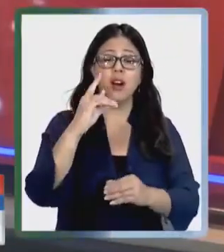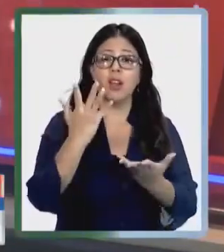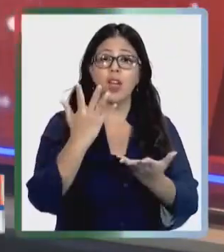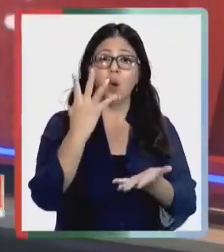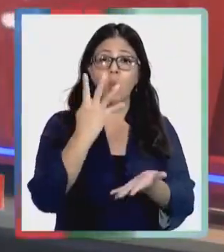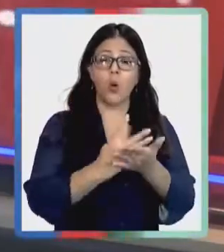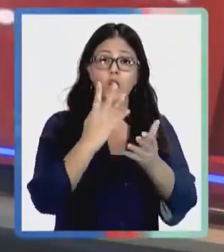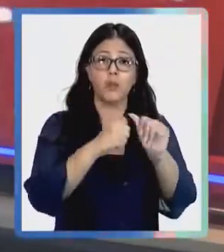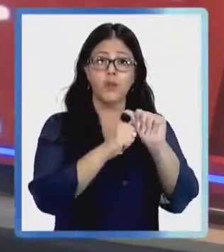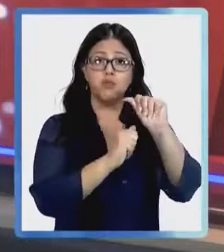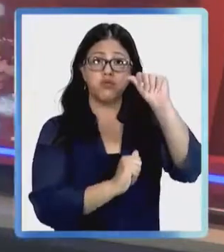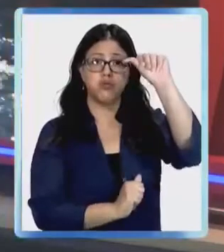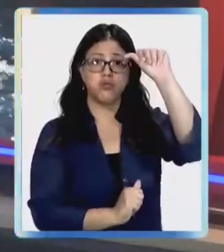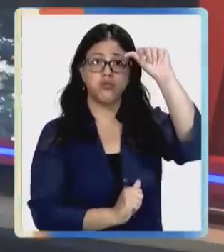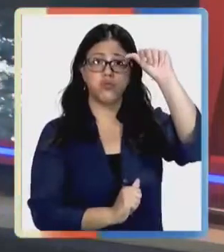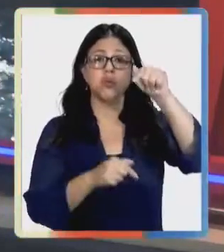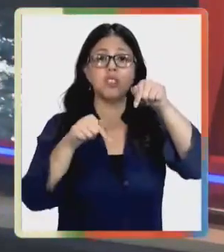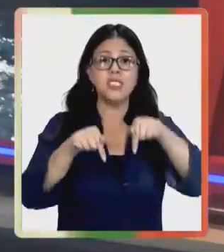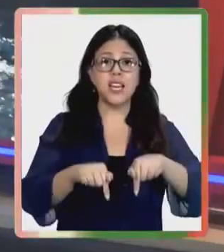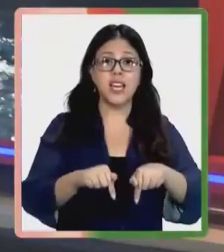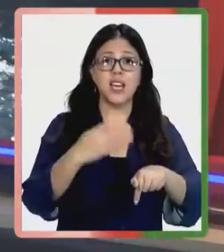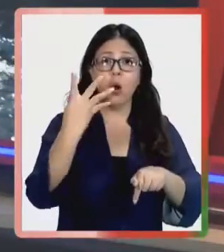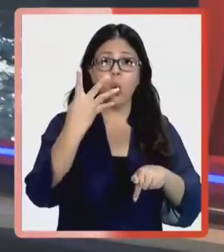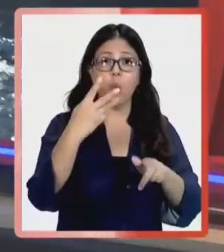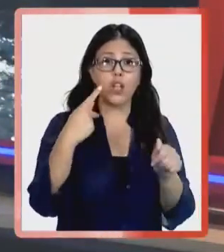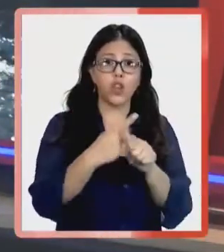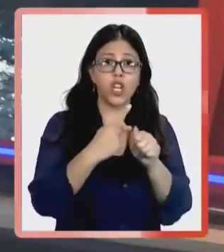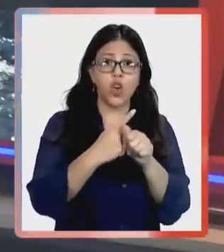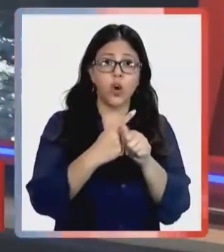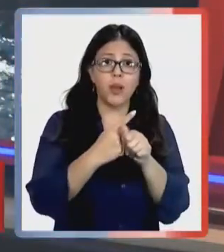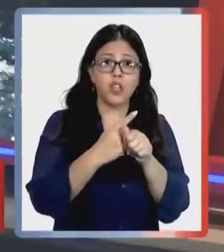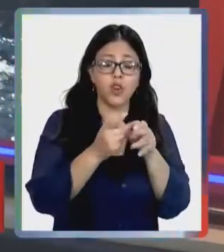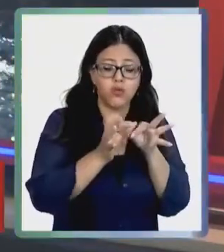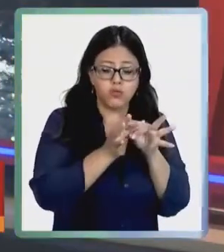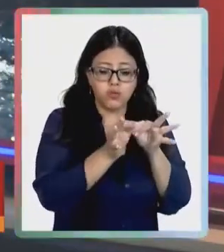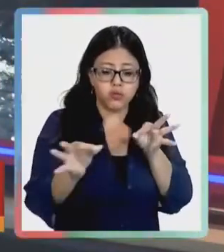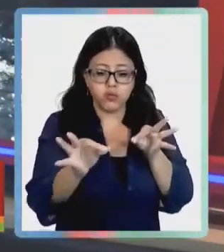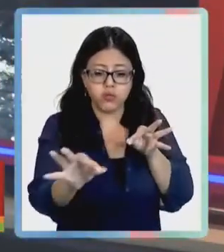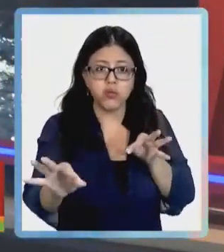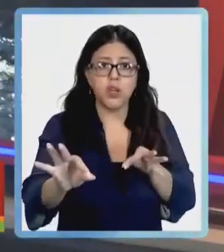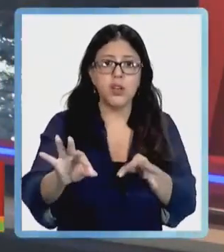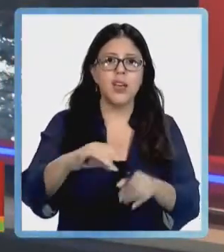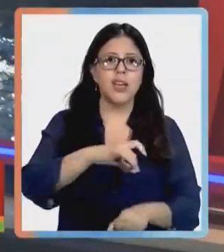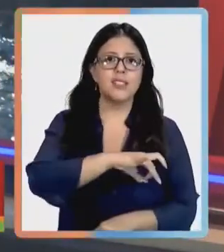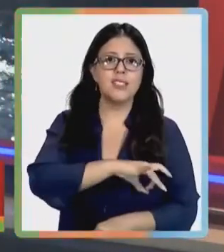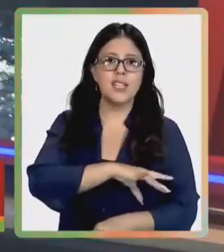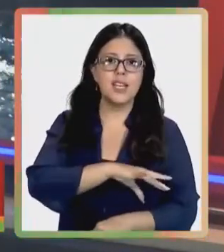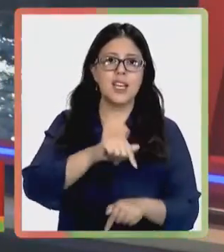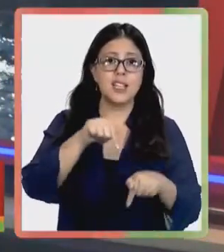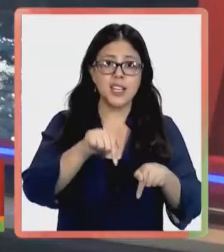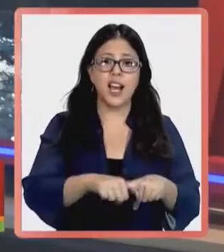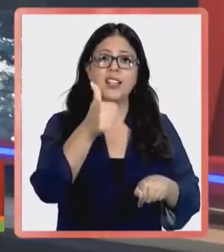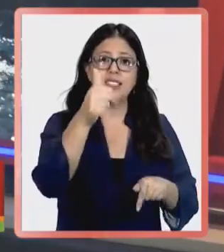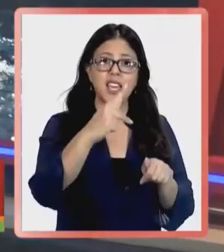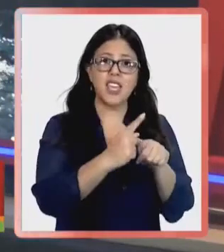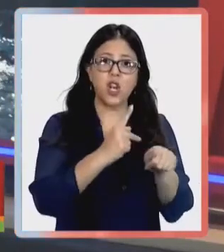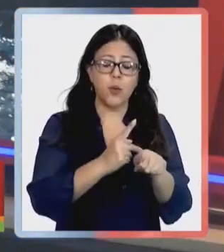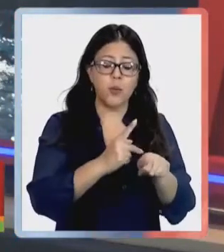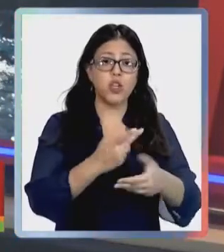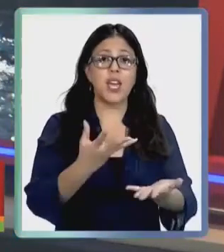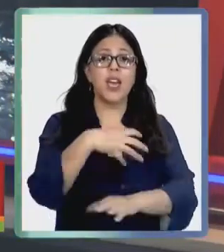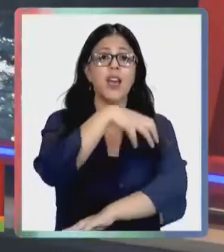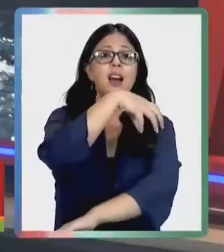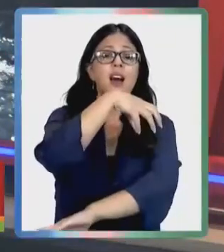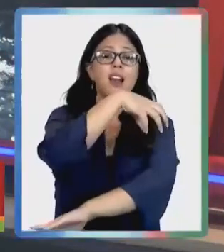sobre el nivel del mar y escurre naturalmente durante 4 kilómetros hacia la frontera con Chile. Y en nuestro país recorre otros 6 kilómetros por la